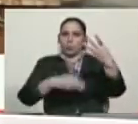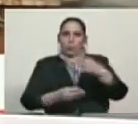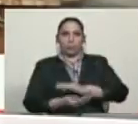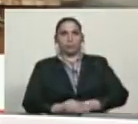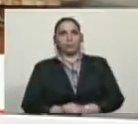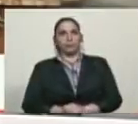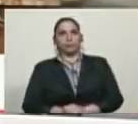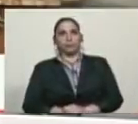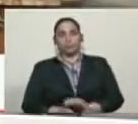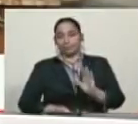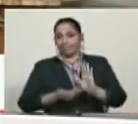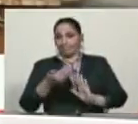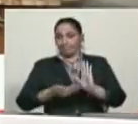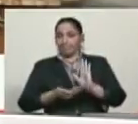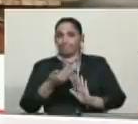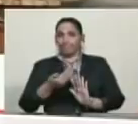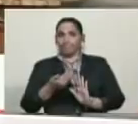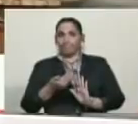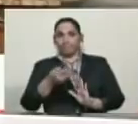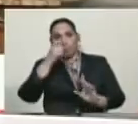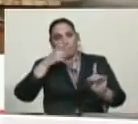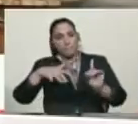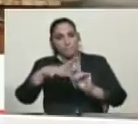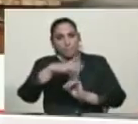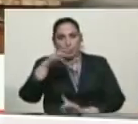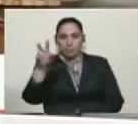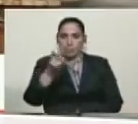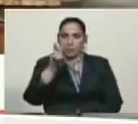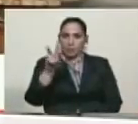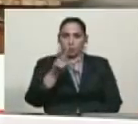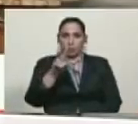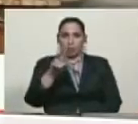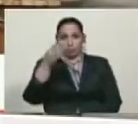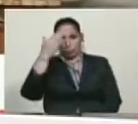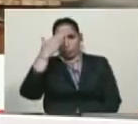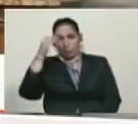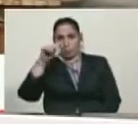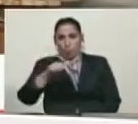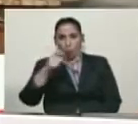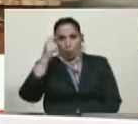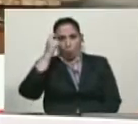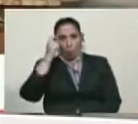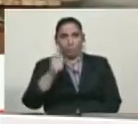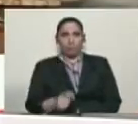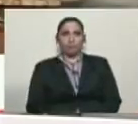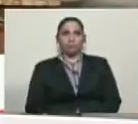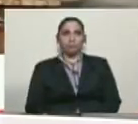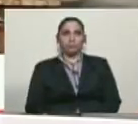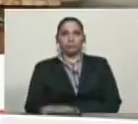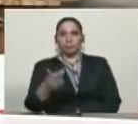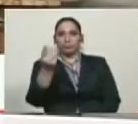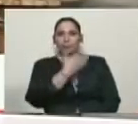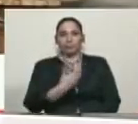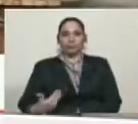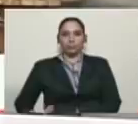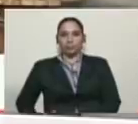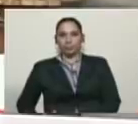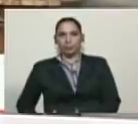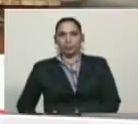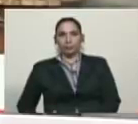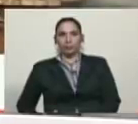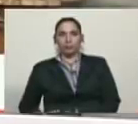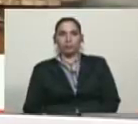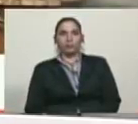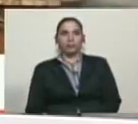es muy importante que el pueblo venezolano lo sepa el día de hoy la vicepresidente ejecutiva